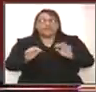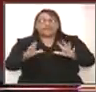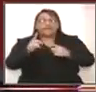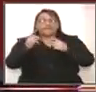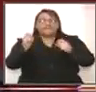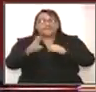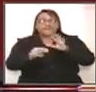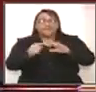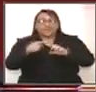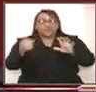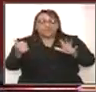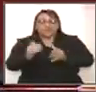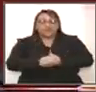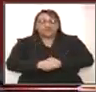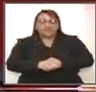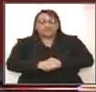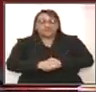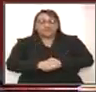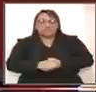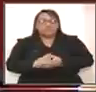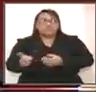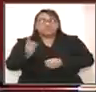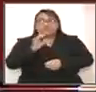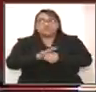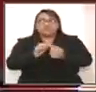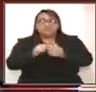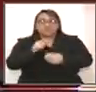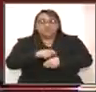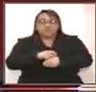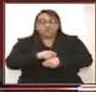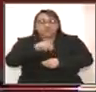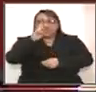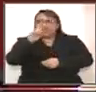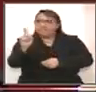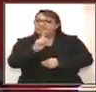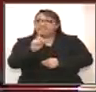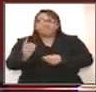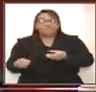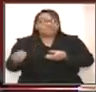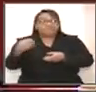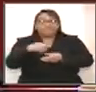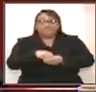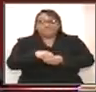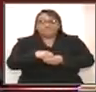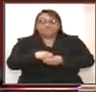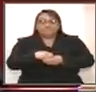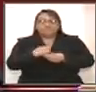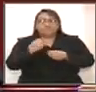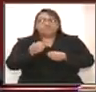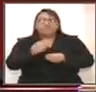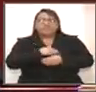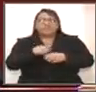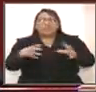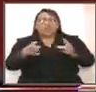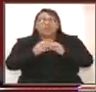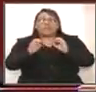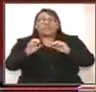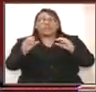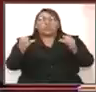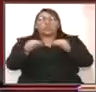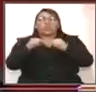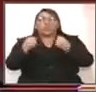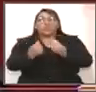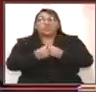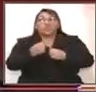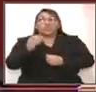10 de marzo de 2016. De no cumplir con dicho plazo, el Perú no solo no pasaría a la condición de miembro pleno del Grupo de Cohecho de